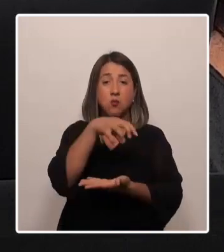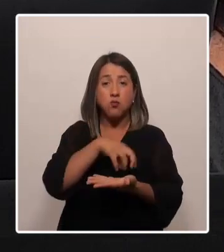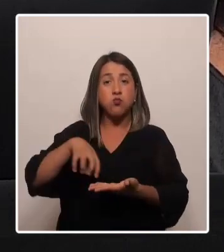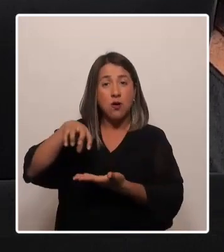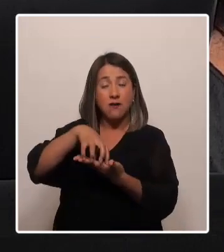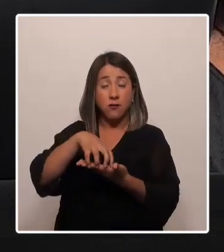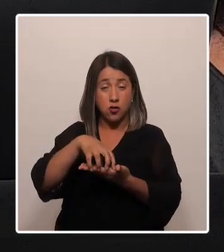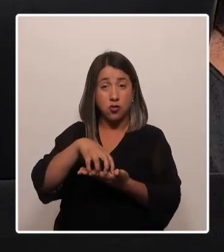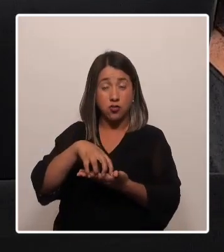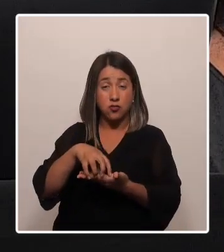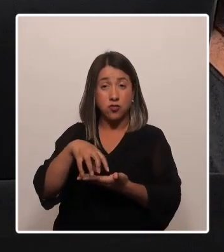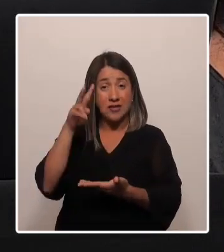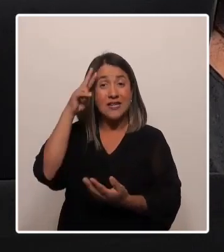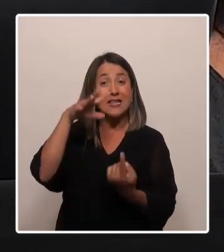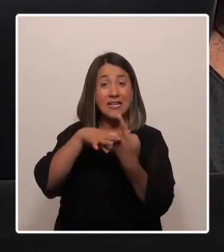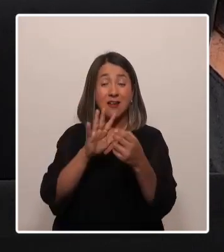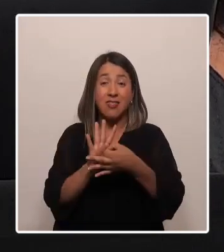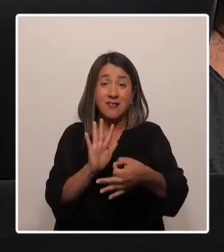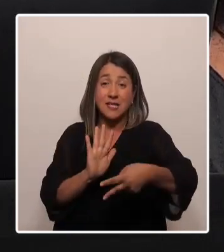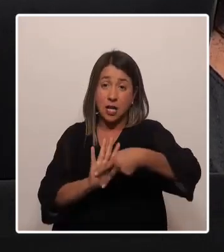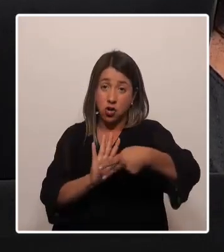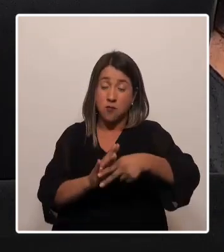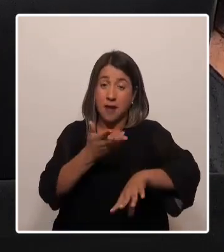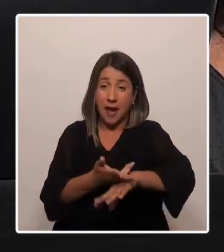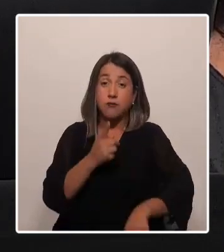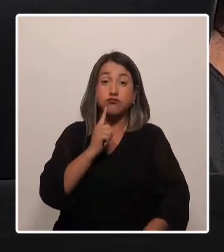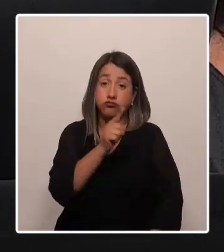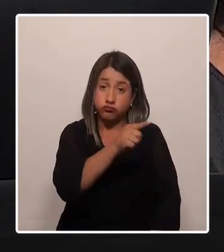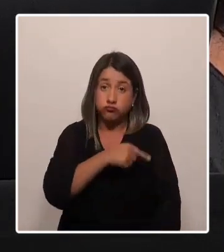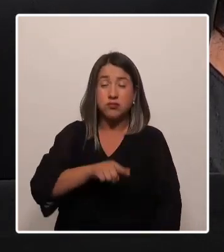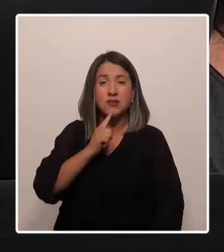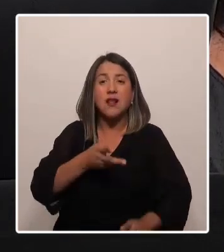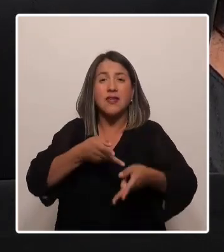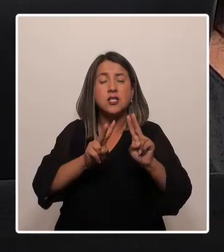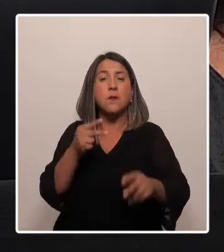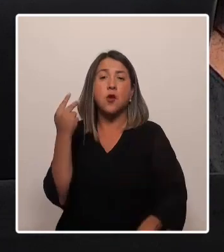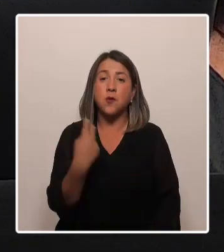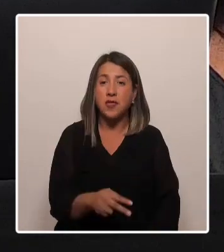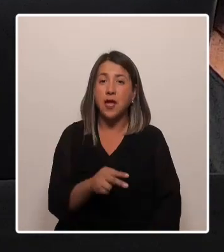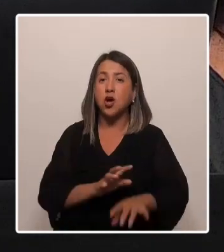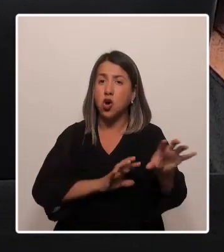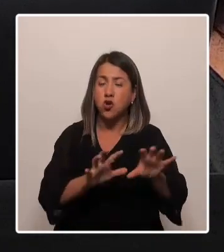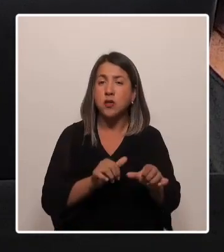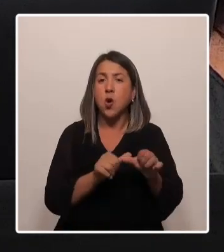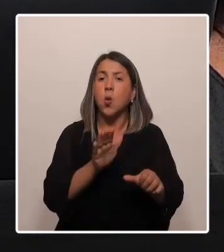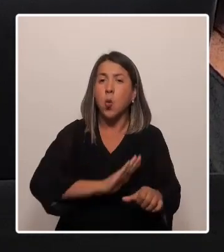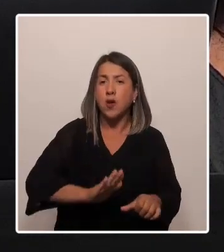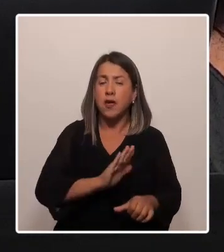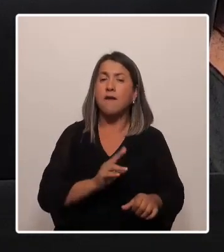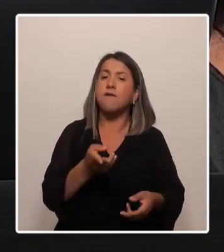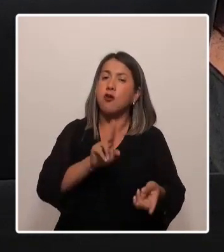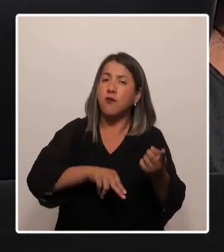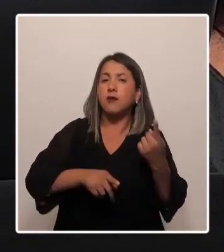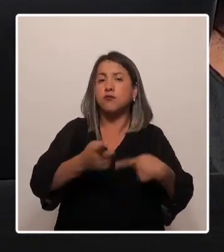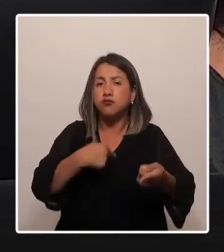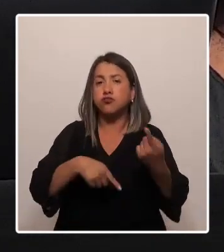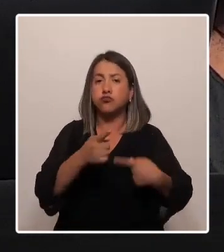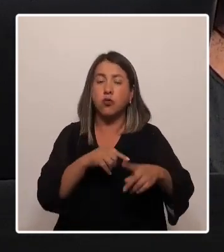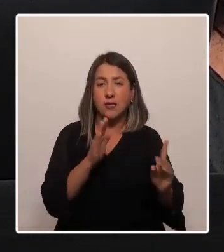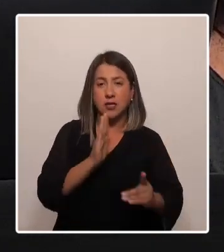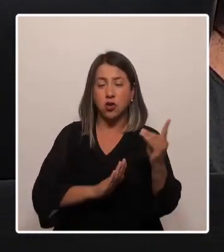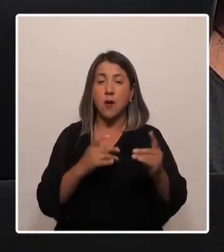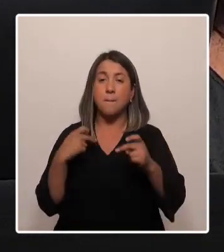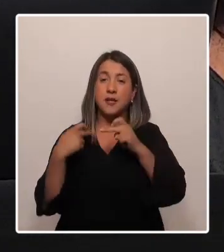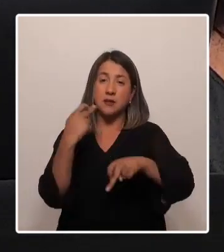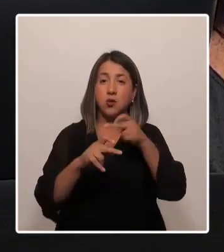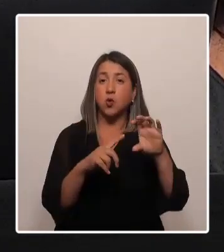señala la norma, preexistentes, tienen derecho a la propiedad, posesión, mantención, revitalización y desarrollo de su patrimonio cultural, material,